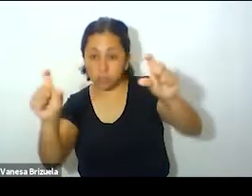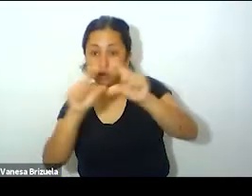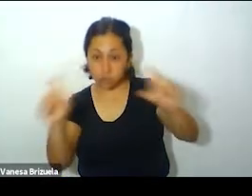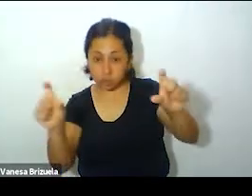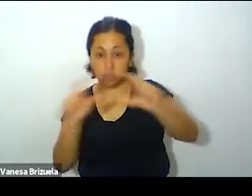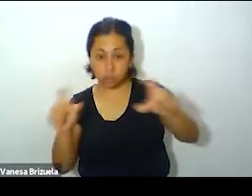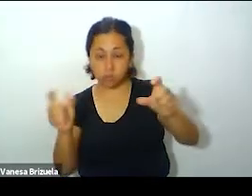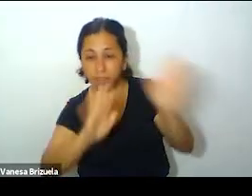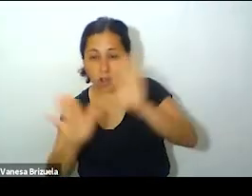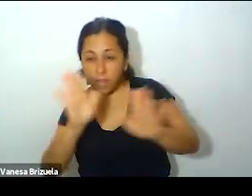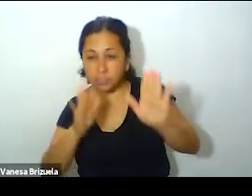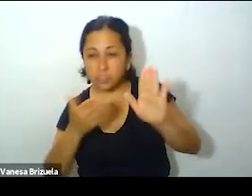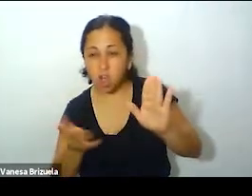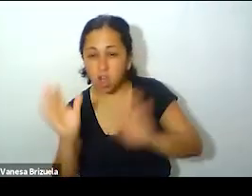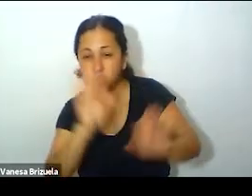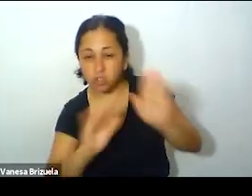fondo, entonces